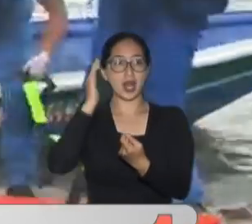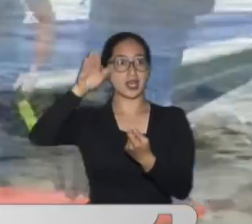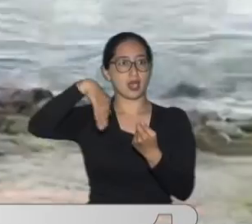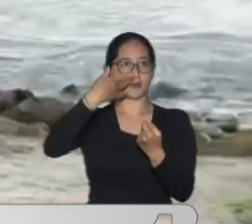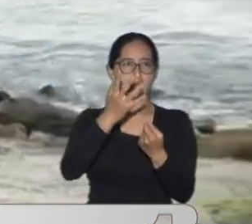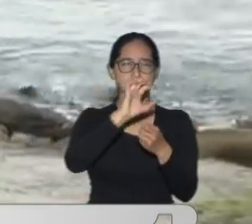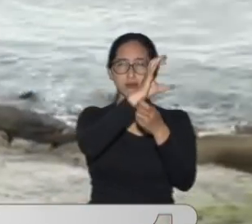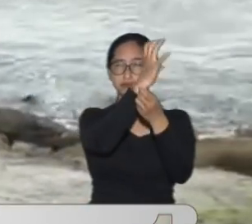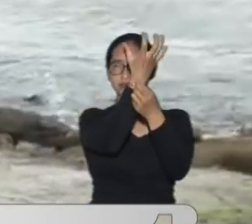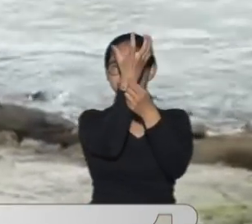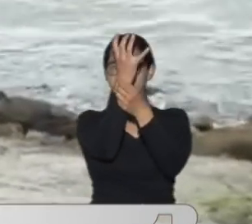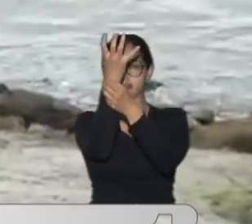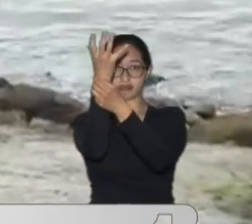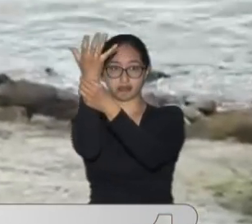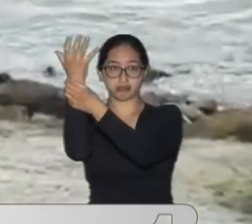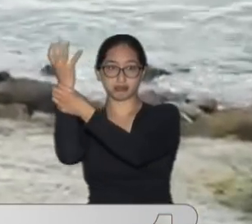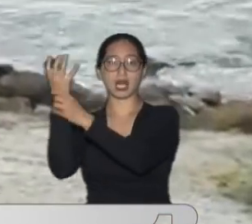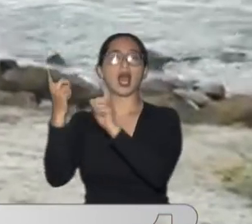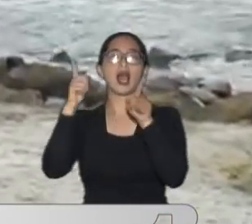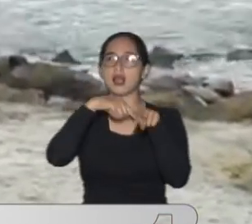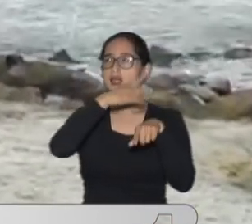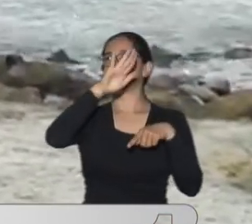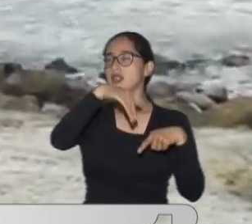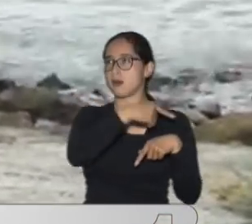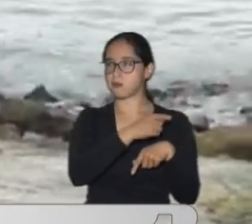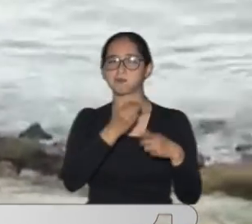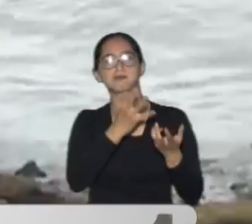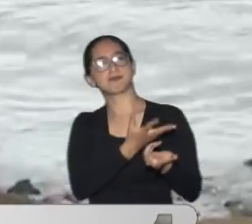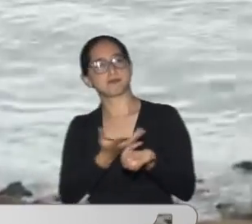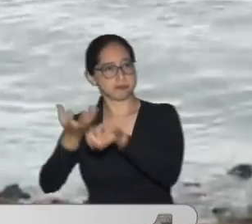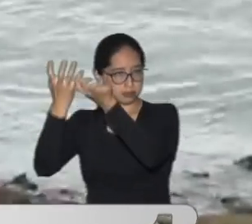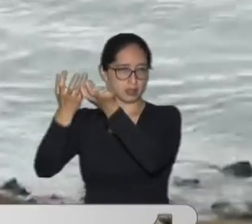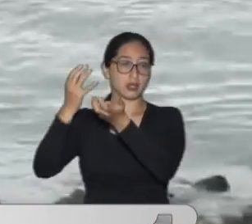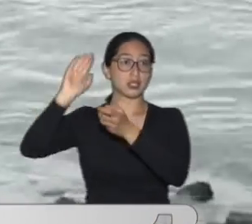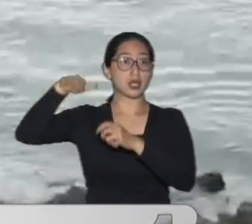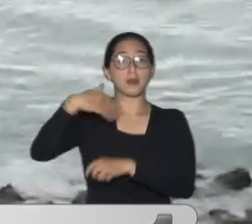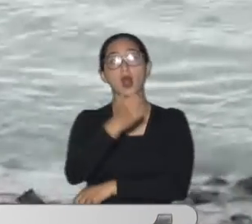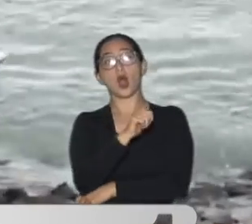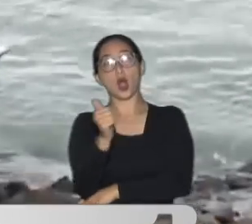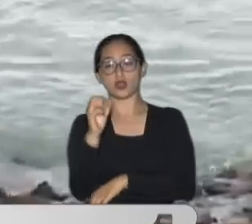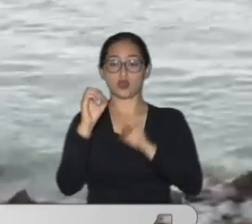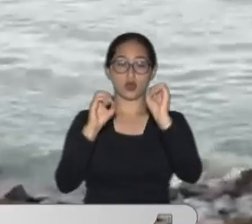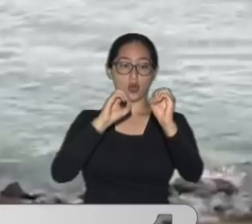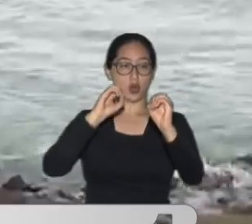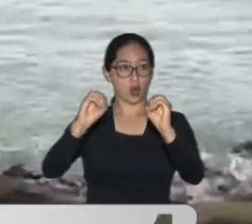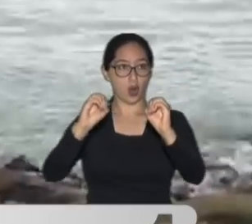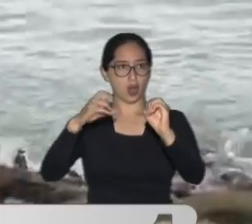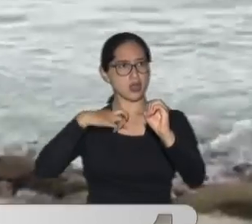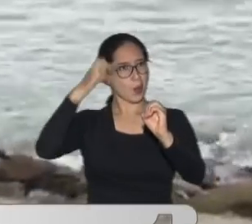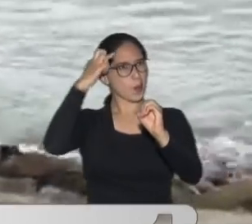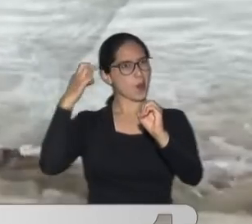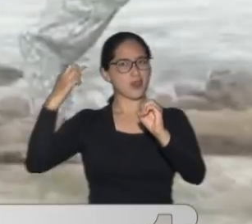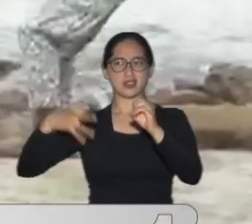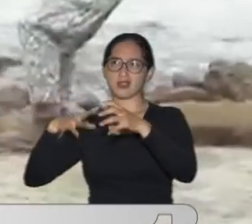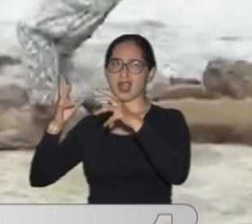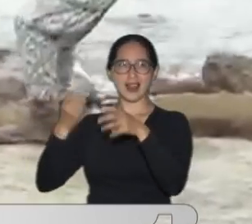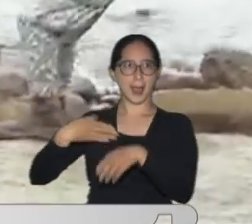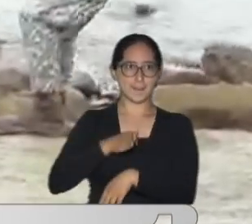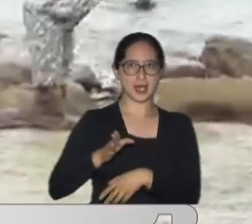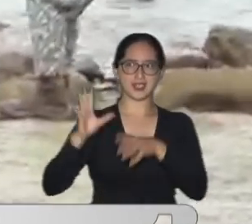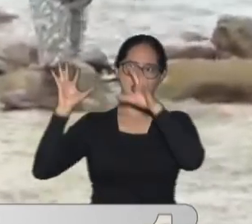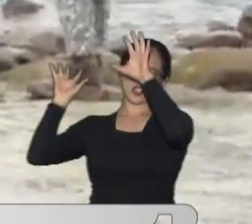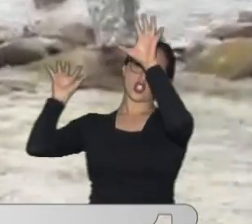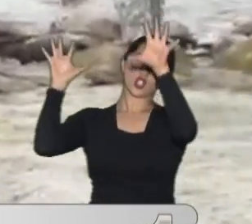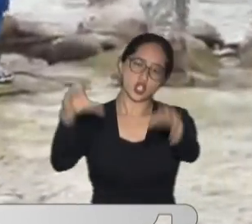salud. El segundo operativo fueron rescatados 2 pescadores que quedaron atrapados durante varias horas en alta mar después de